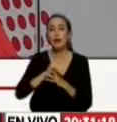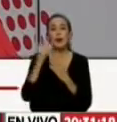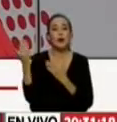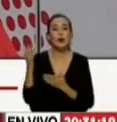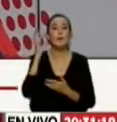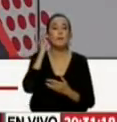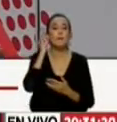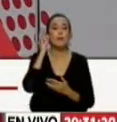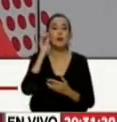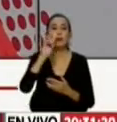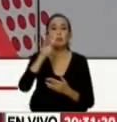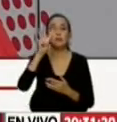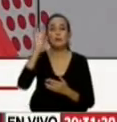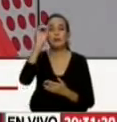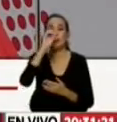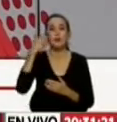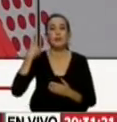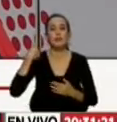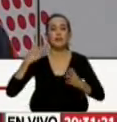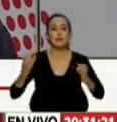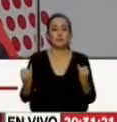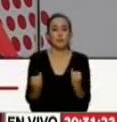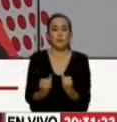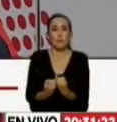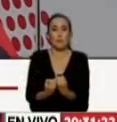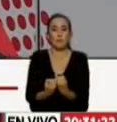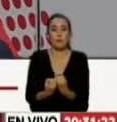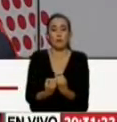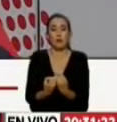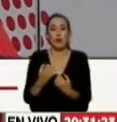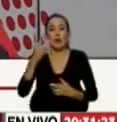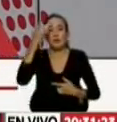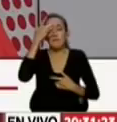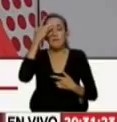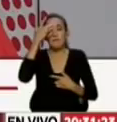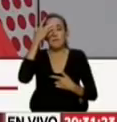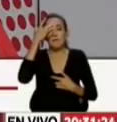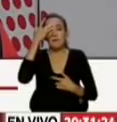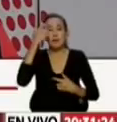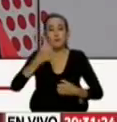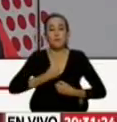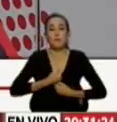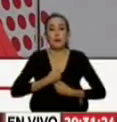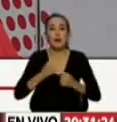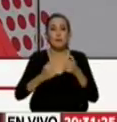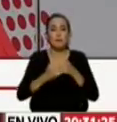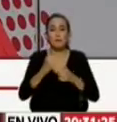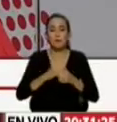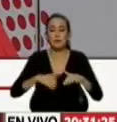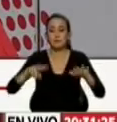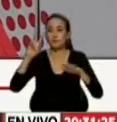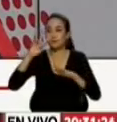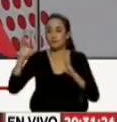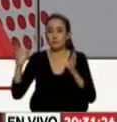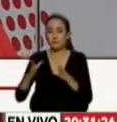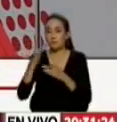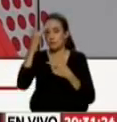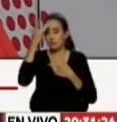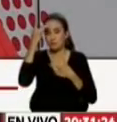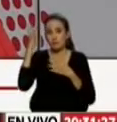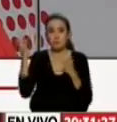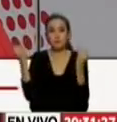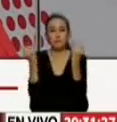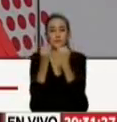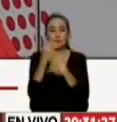edad reproductiva sufren de anemia. Estamos hablando que el 12% de la población en este momento venezolana tienen un problema de